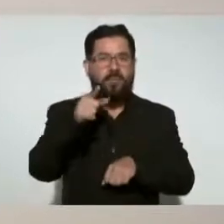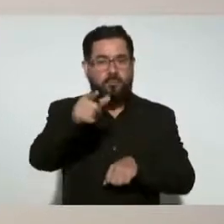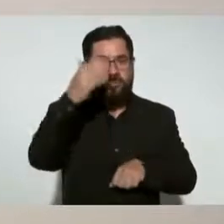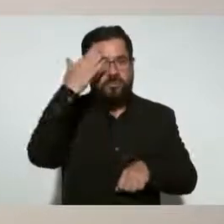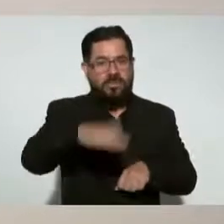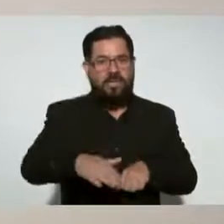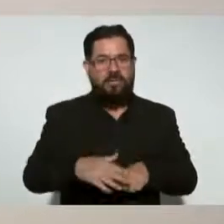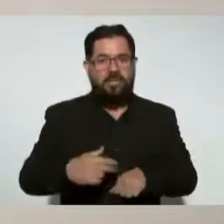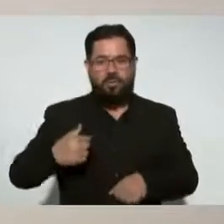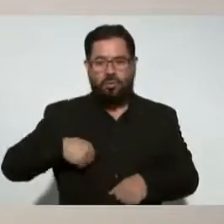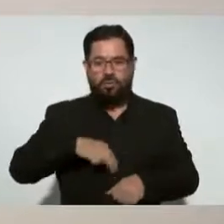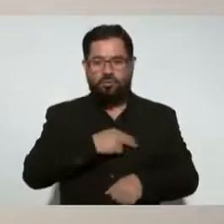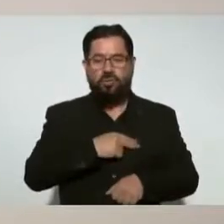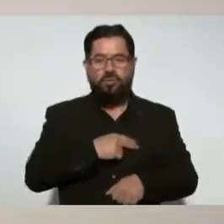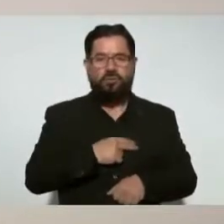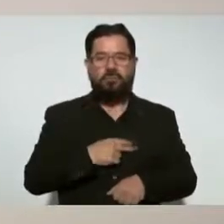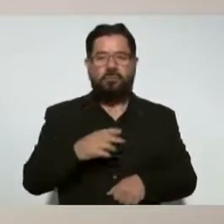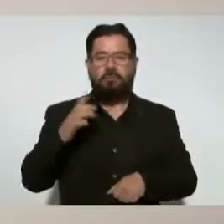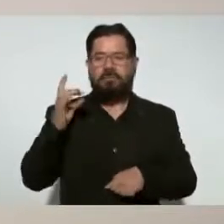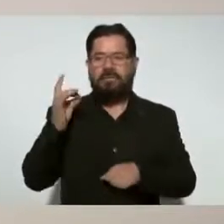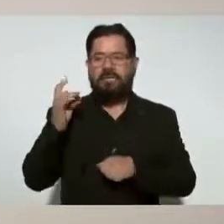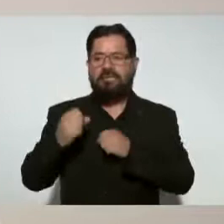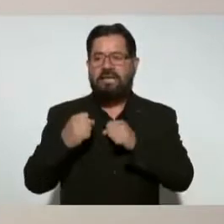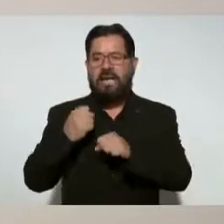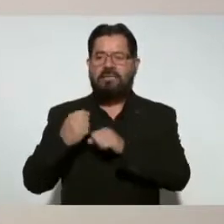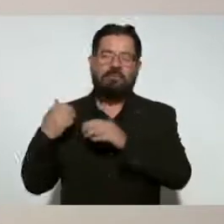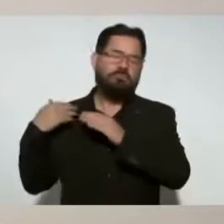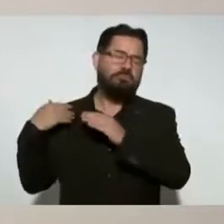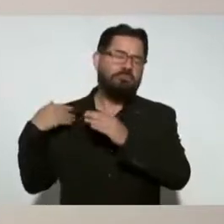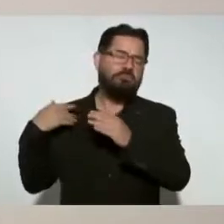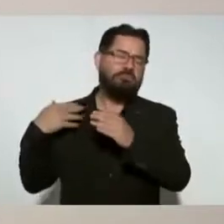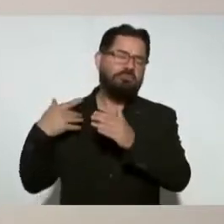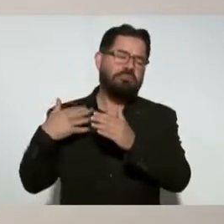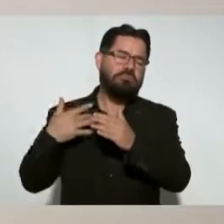que llevamos 30 y tantos años de olvido progresivo